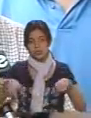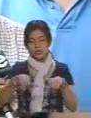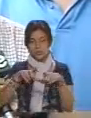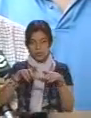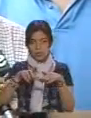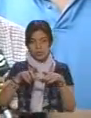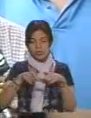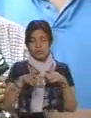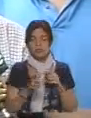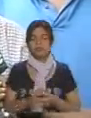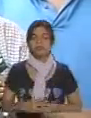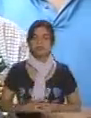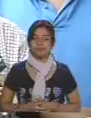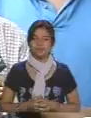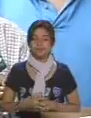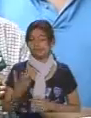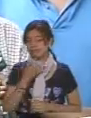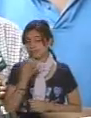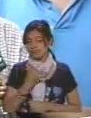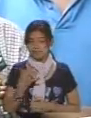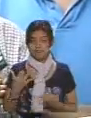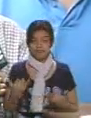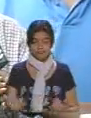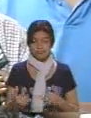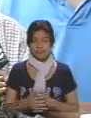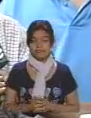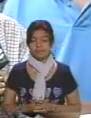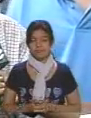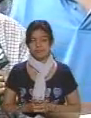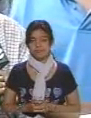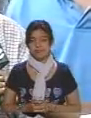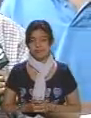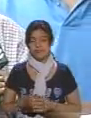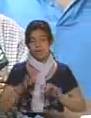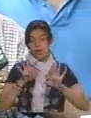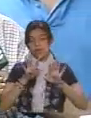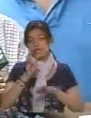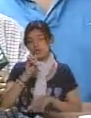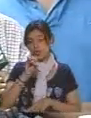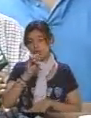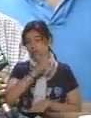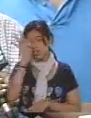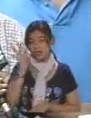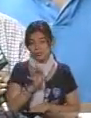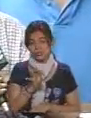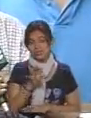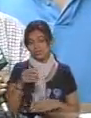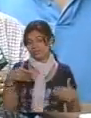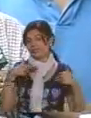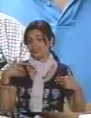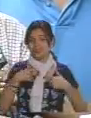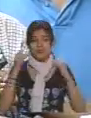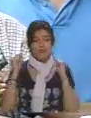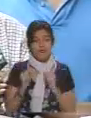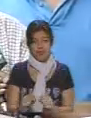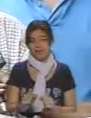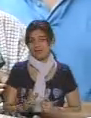Mocioco El Laberinto. En verdad, actualmente tengo un 90% de afectado a la finca,